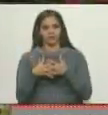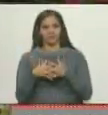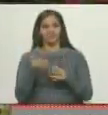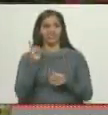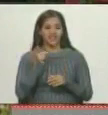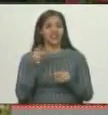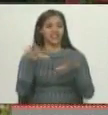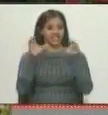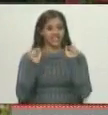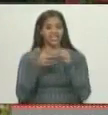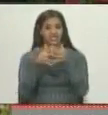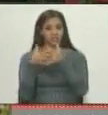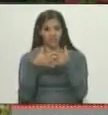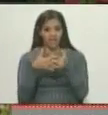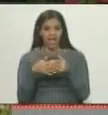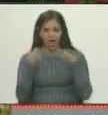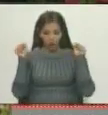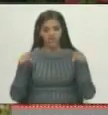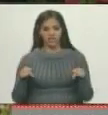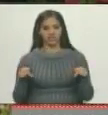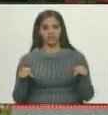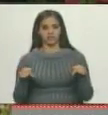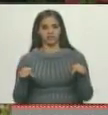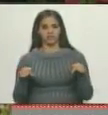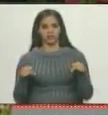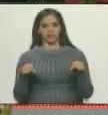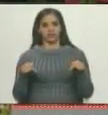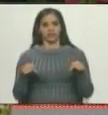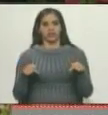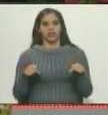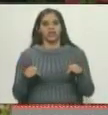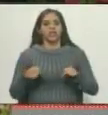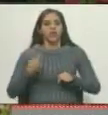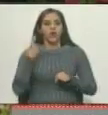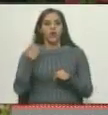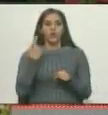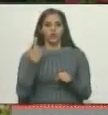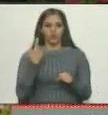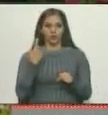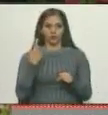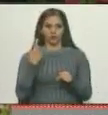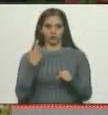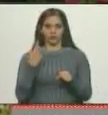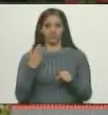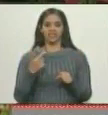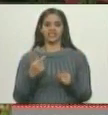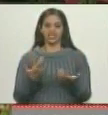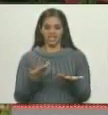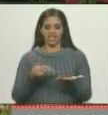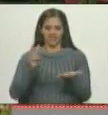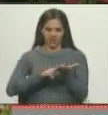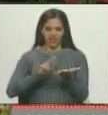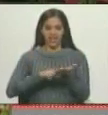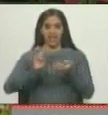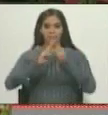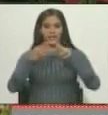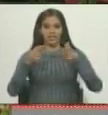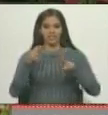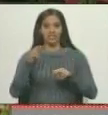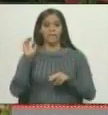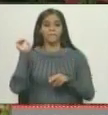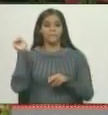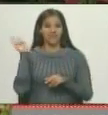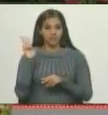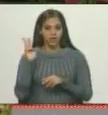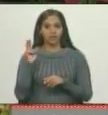debería entender Estados Unidos a estas alturas, que los únicos que garantizan la paz en esta patria somos los